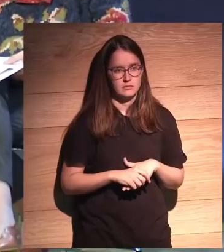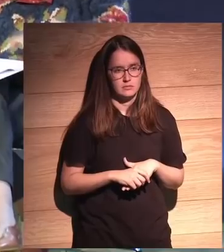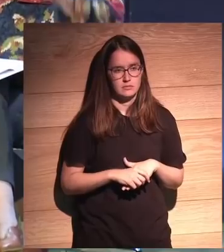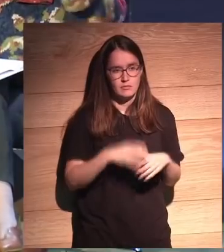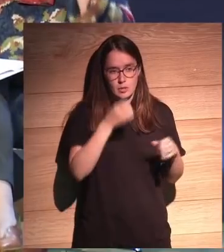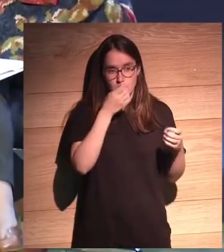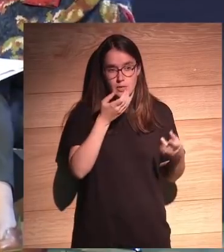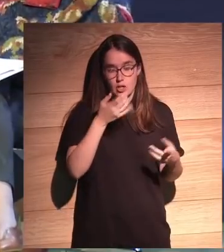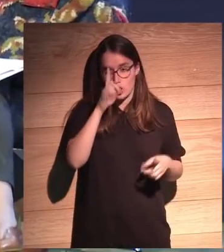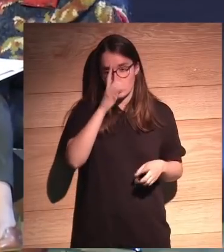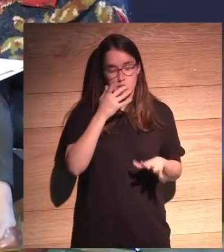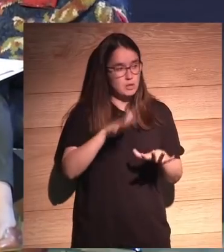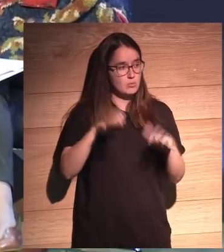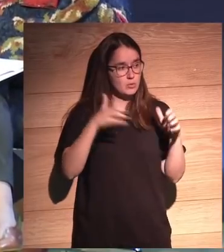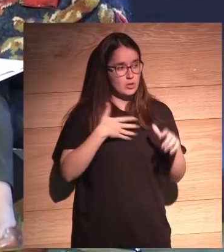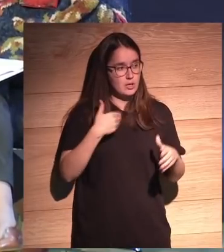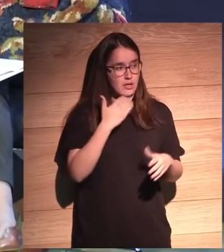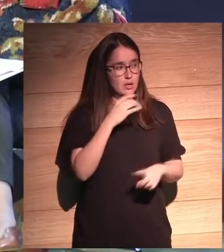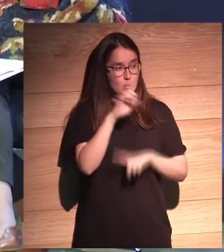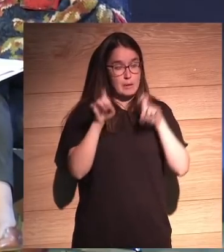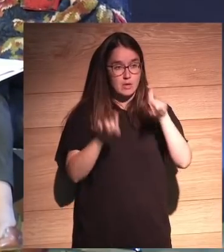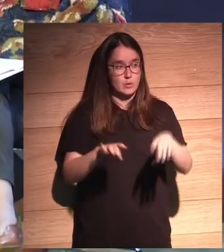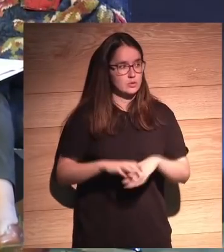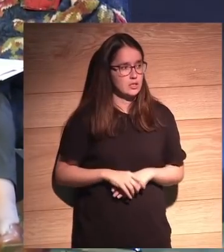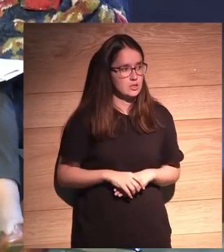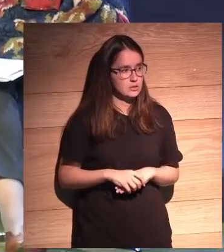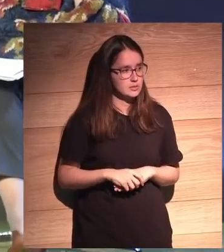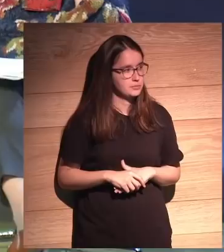Muy bien, yo no sé si el público quiere hacer preguntas.